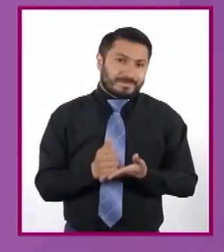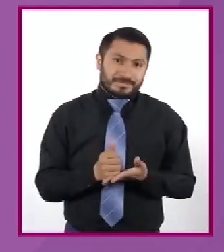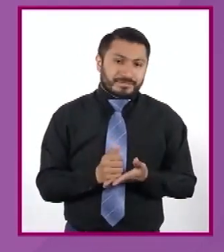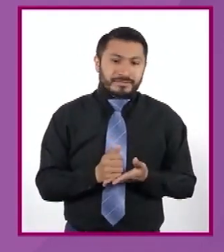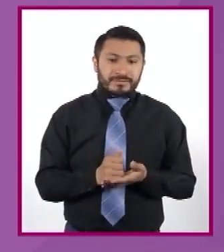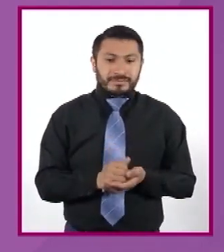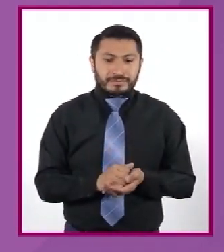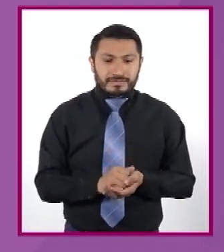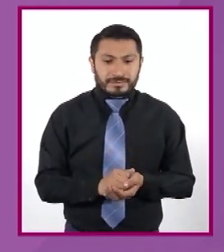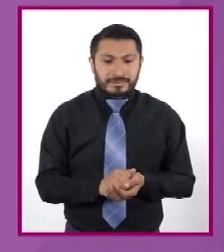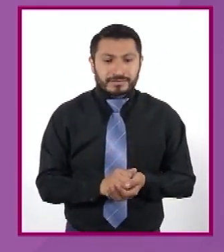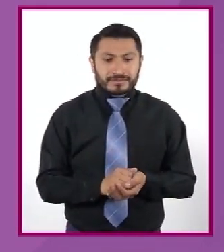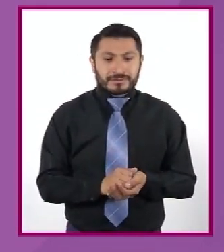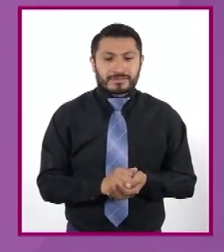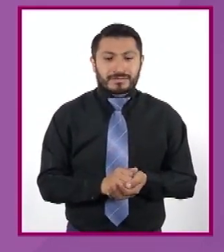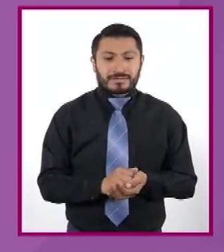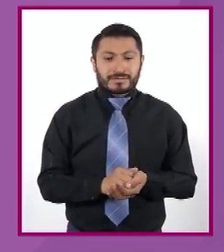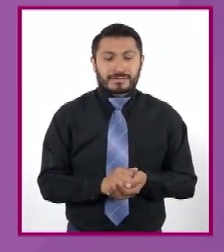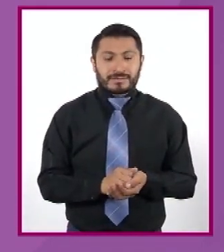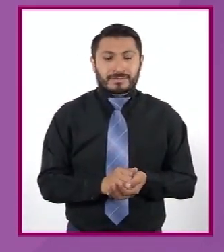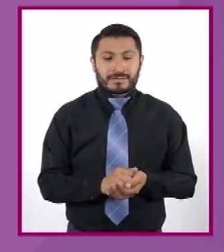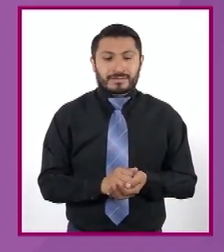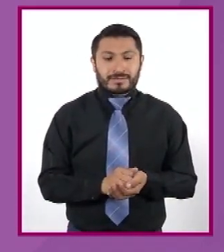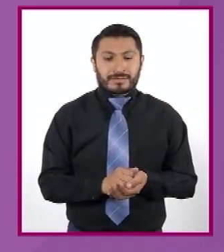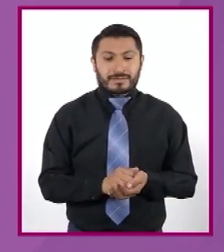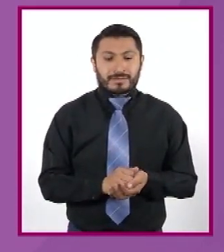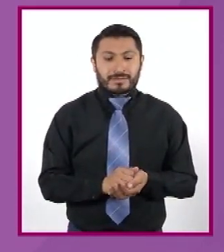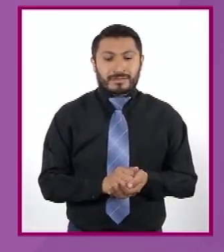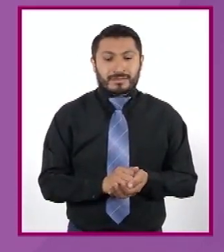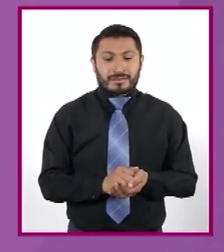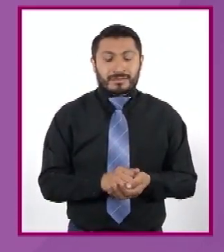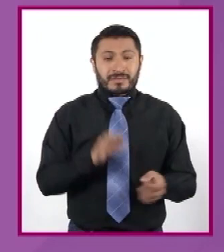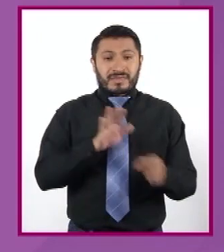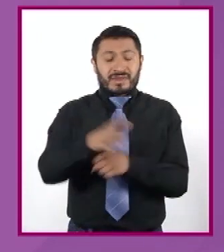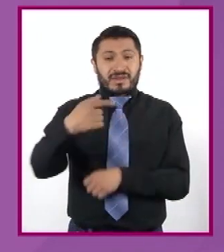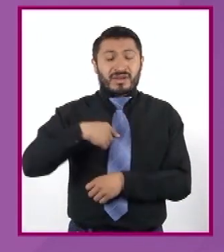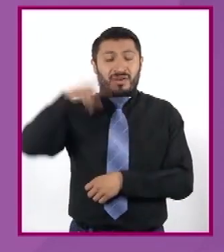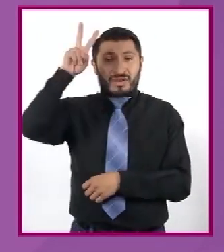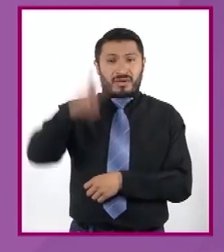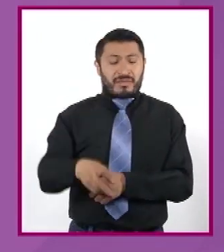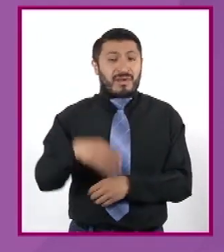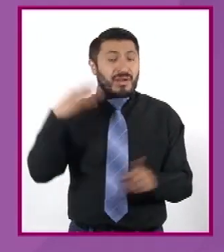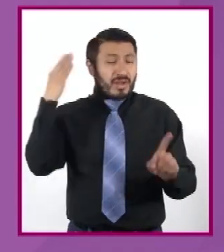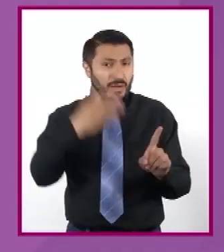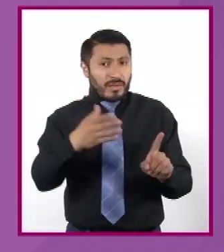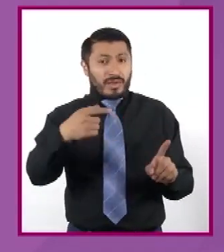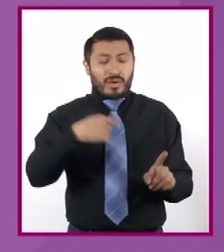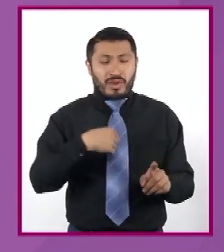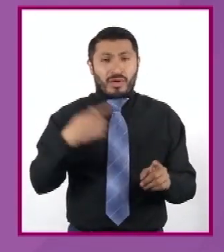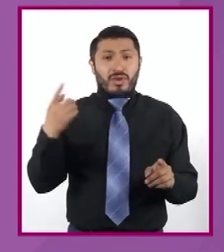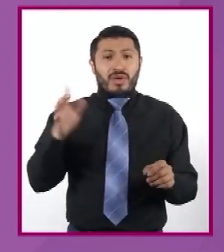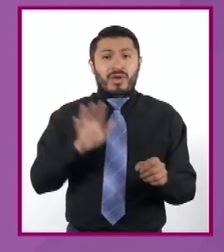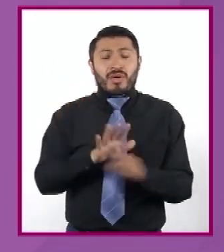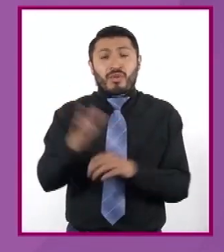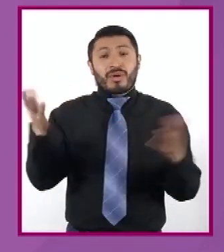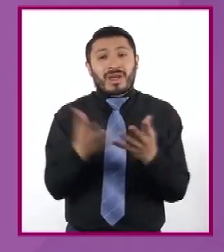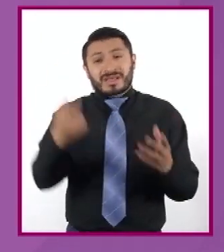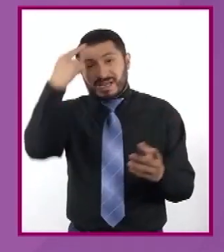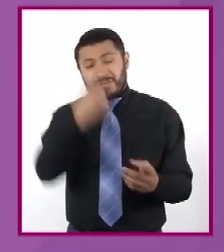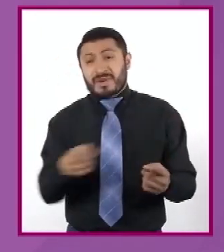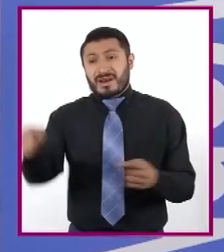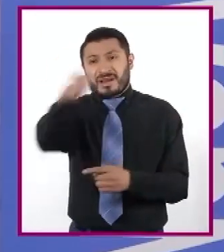gallete, painda, tangagi, abun. Lo que realmente quiero decir es qué puedo hacer para que la gente ya no me